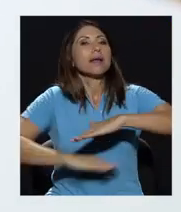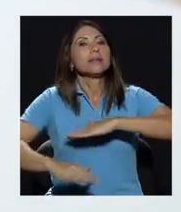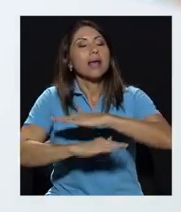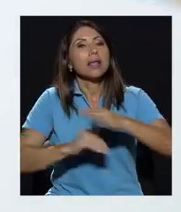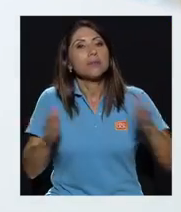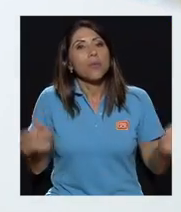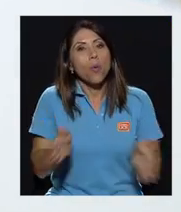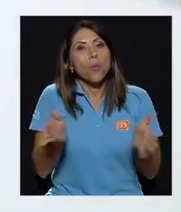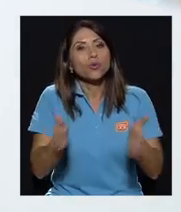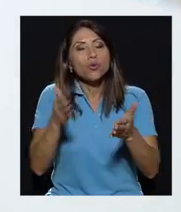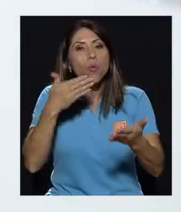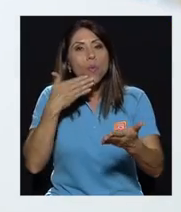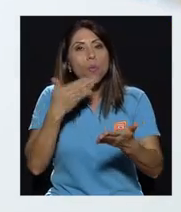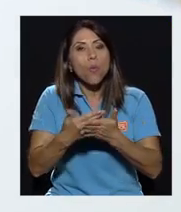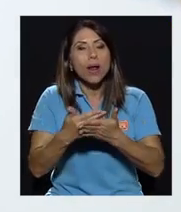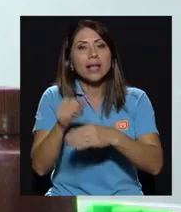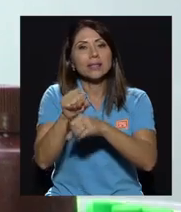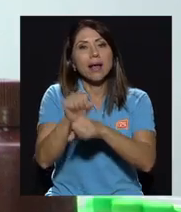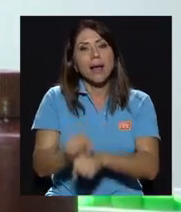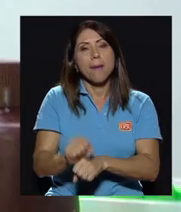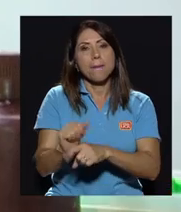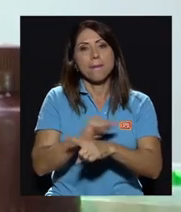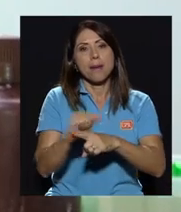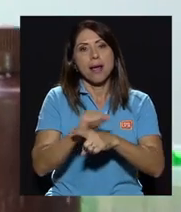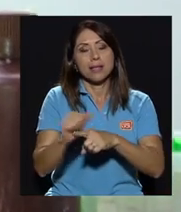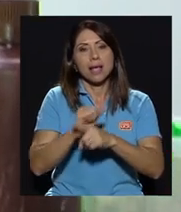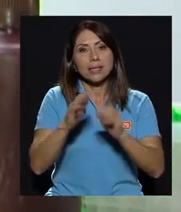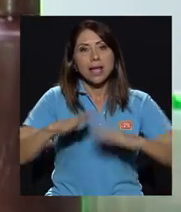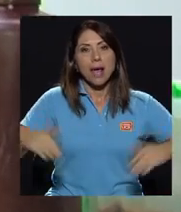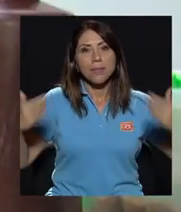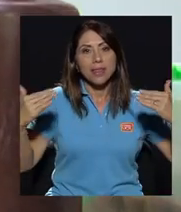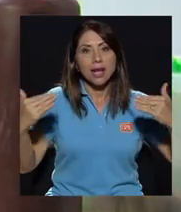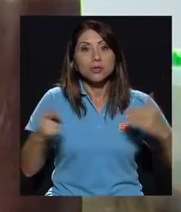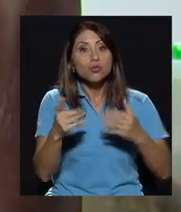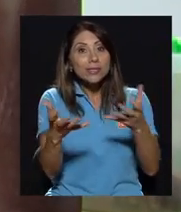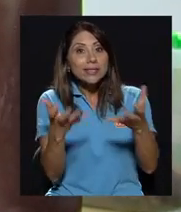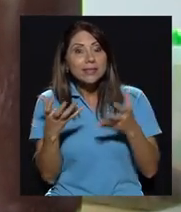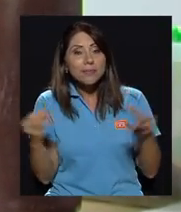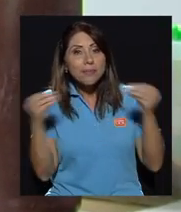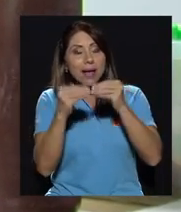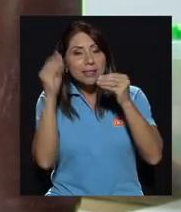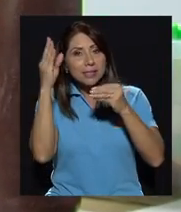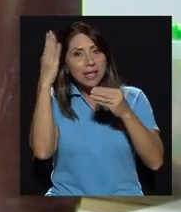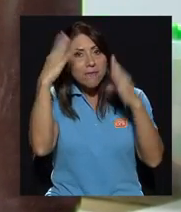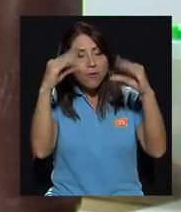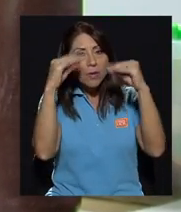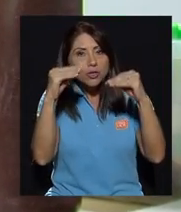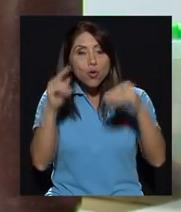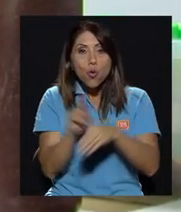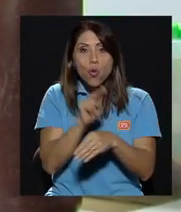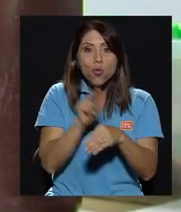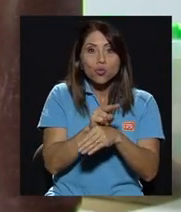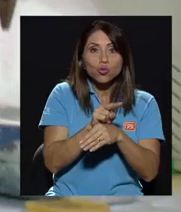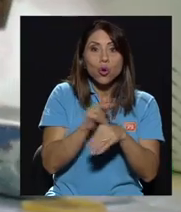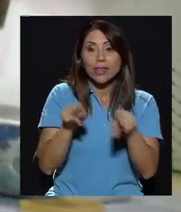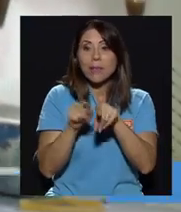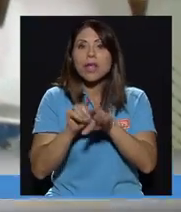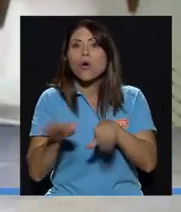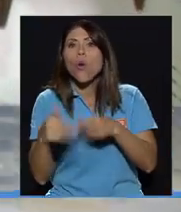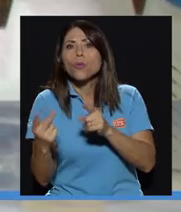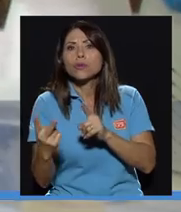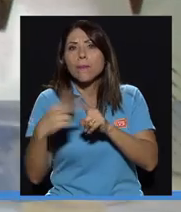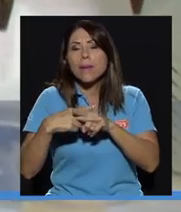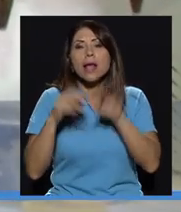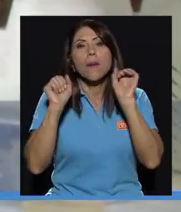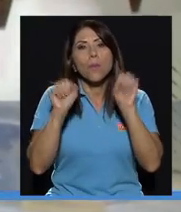en la promoción de las buenas prácticas ambientales si desea conocer mayor información sobre el uso y la aplicación de este